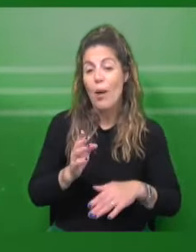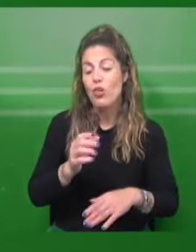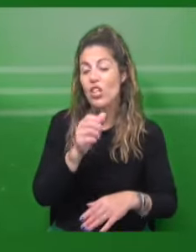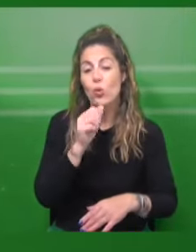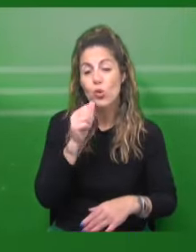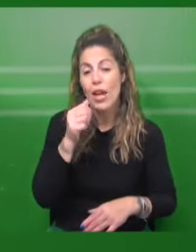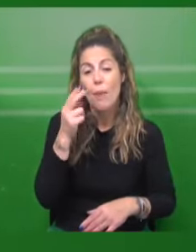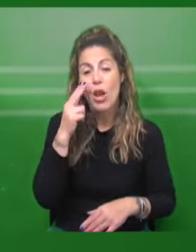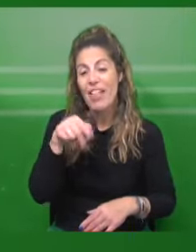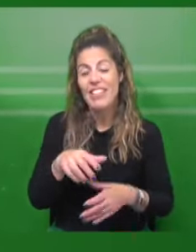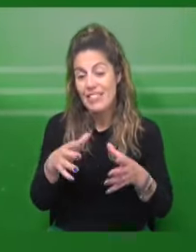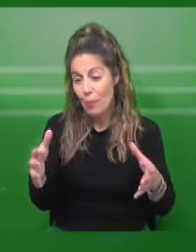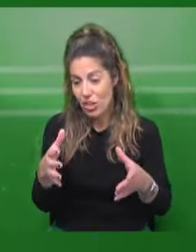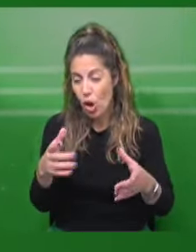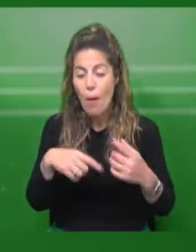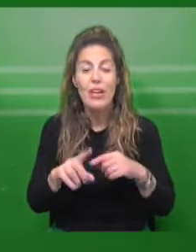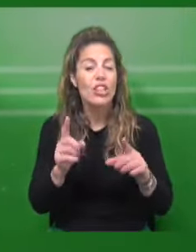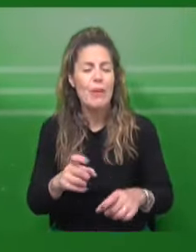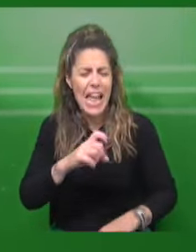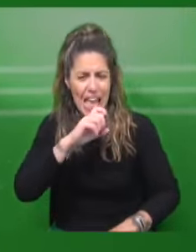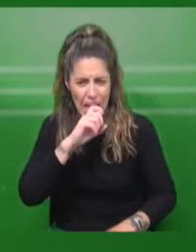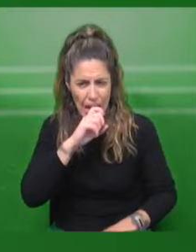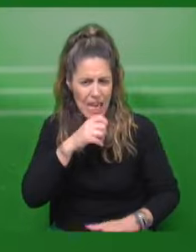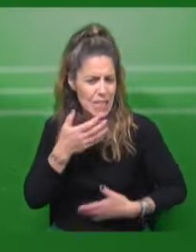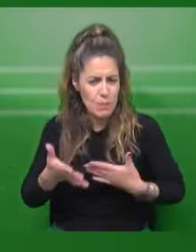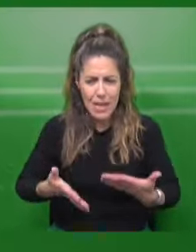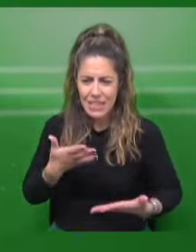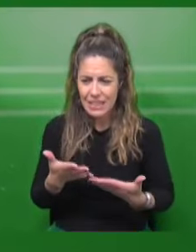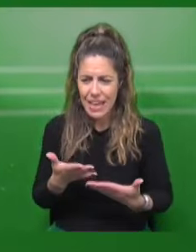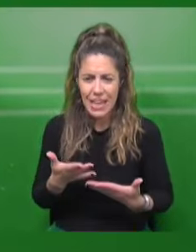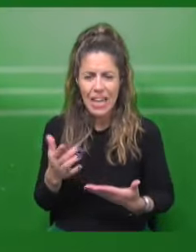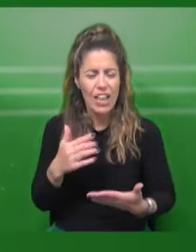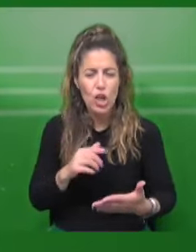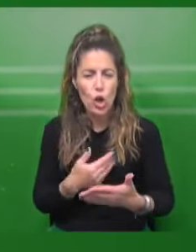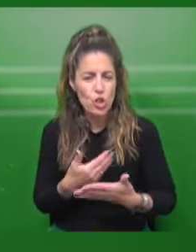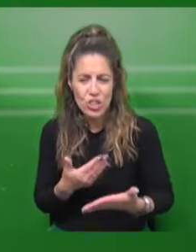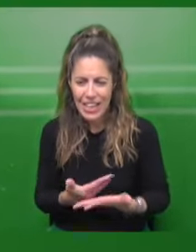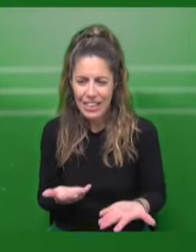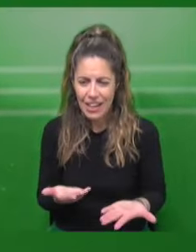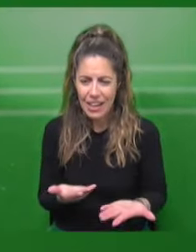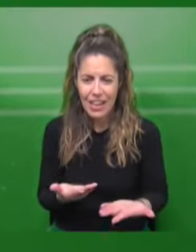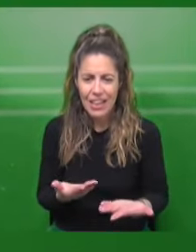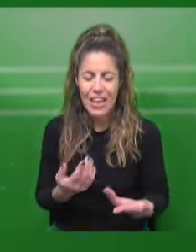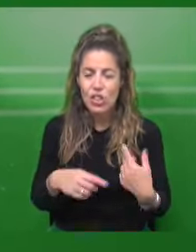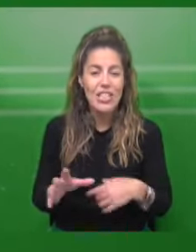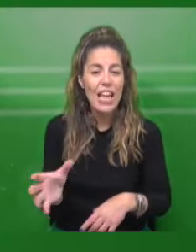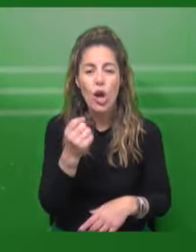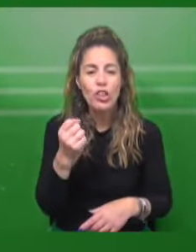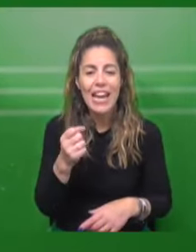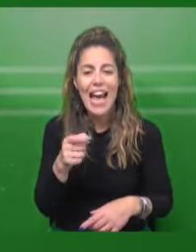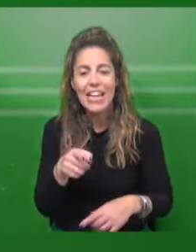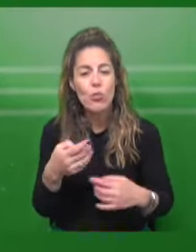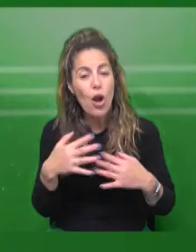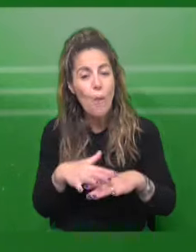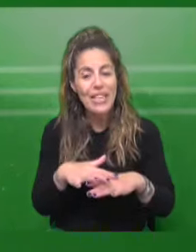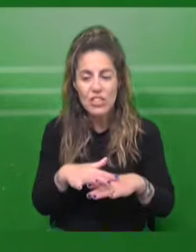tamaño pero al mismo tiempo está ese enojo ese malestar con que no estén cerca con que entonces hay que encontrar allí una combinación y no